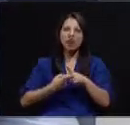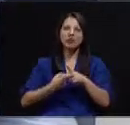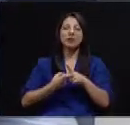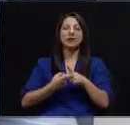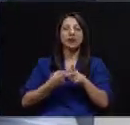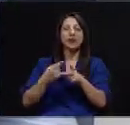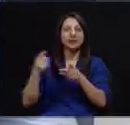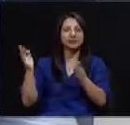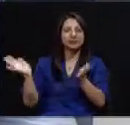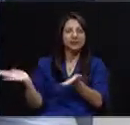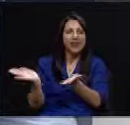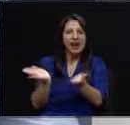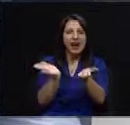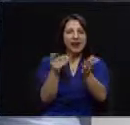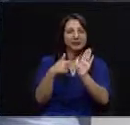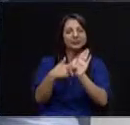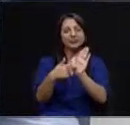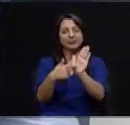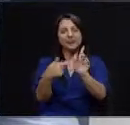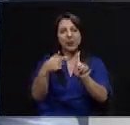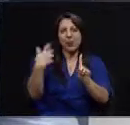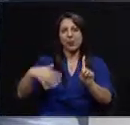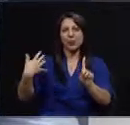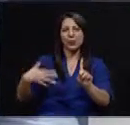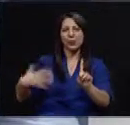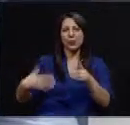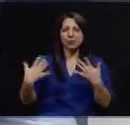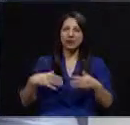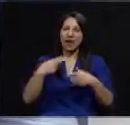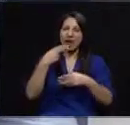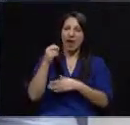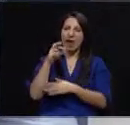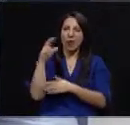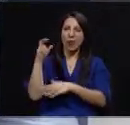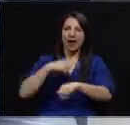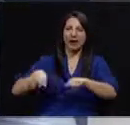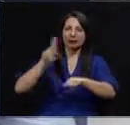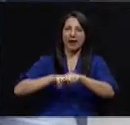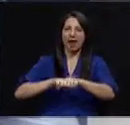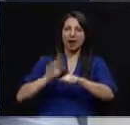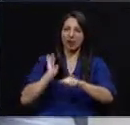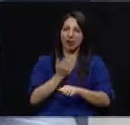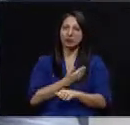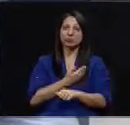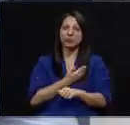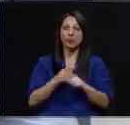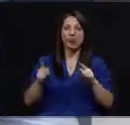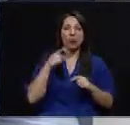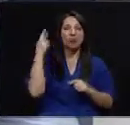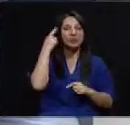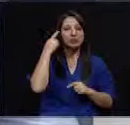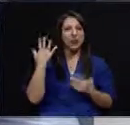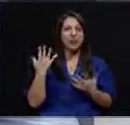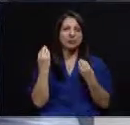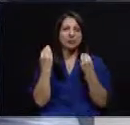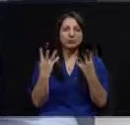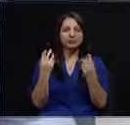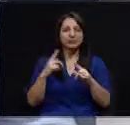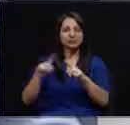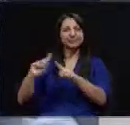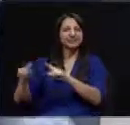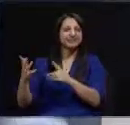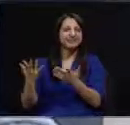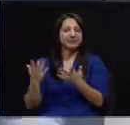a sacar de la oscuridad al indiscutible héroe nacional nuestro, y que por razones de